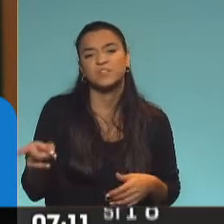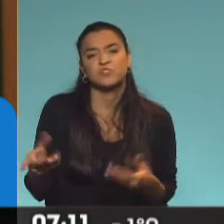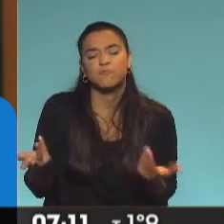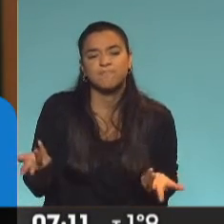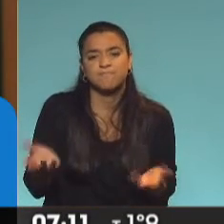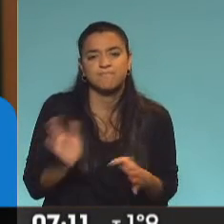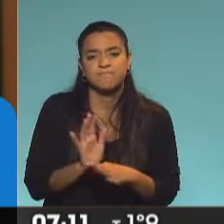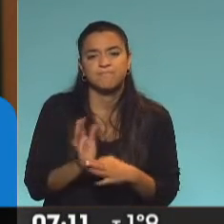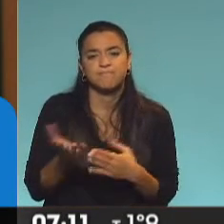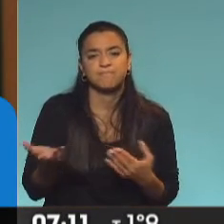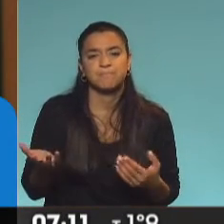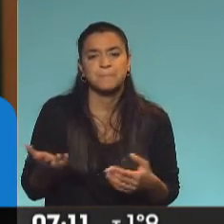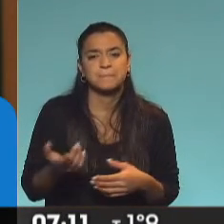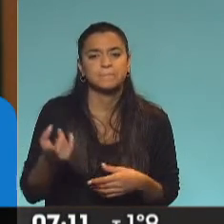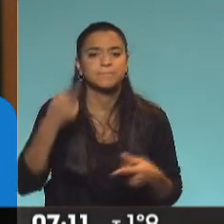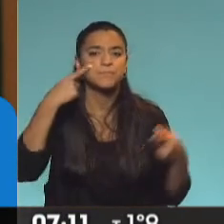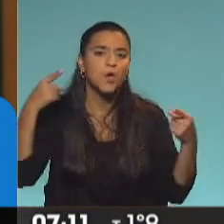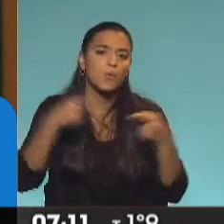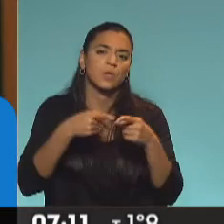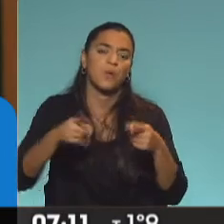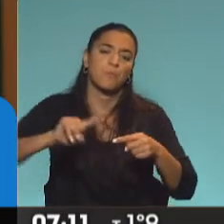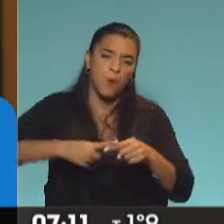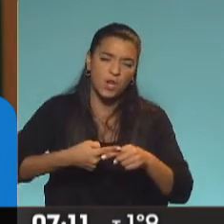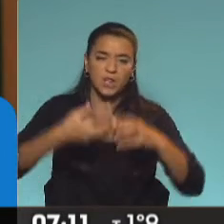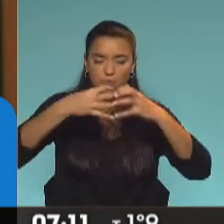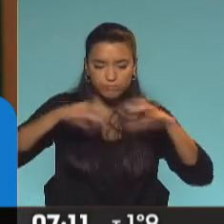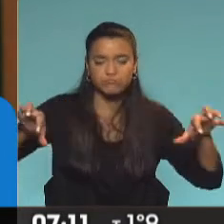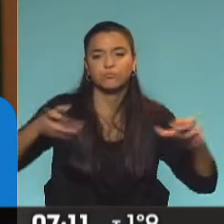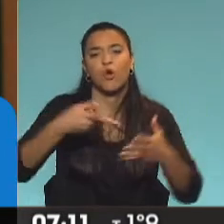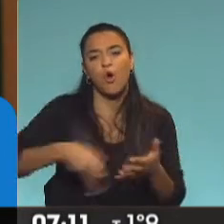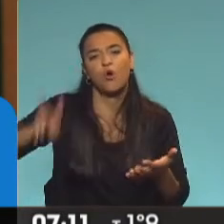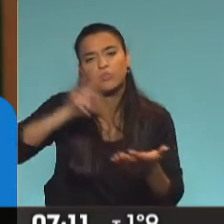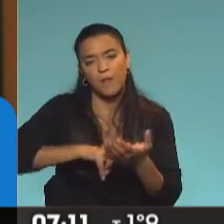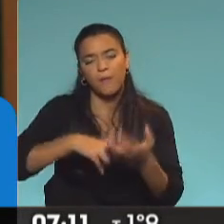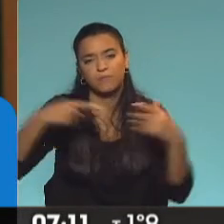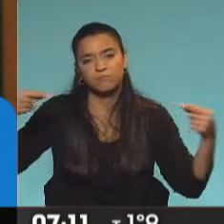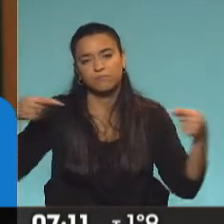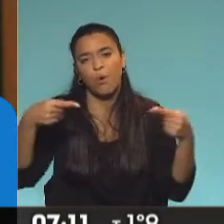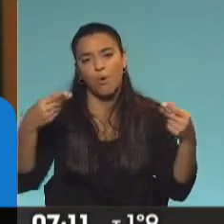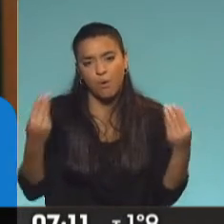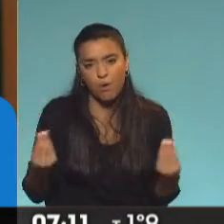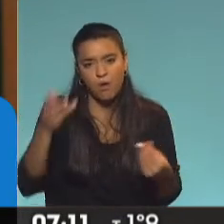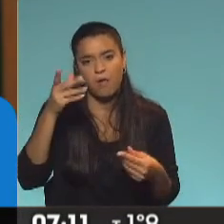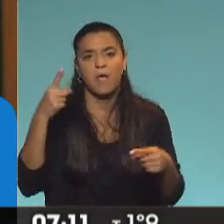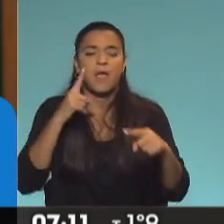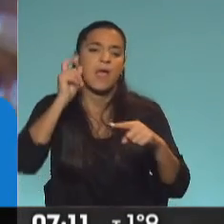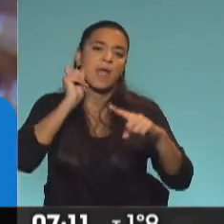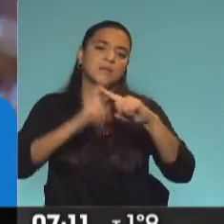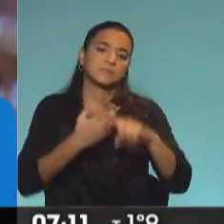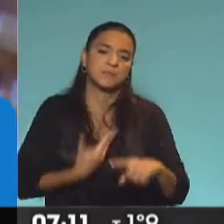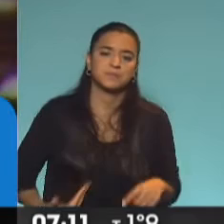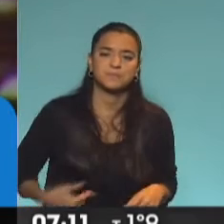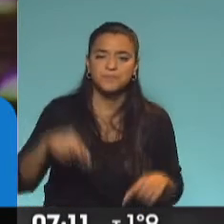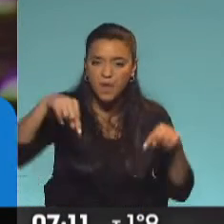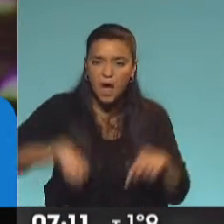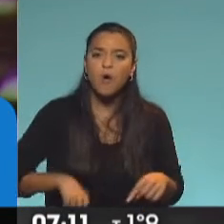tiene más que el objetivo político precisamente de volver a confrontar con la expresidenta de la Nación. Pero, Néstor, nos